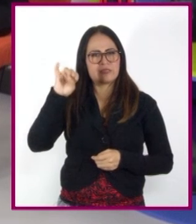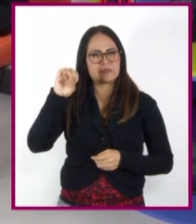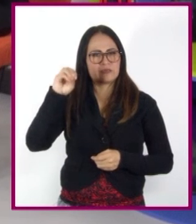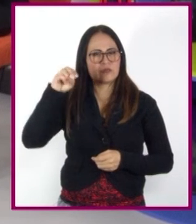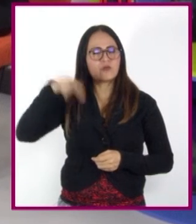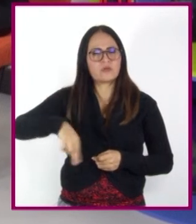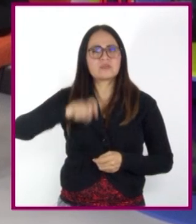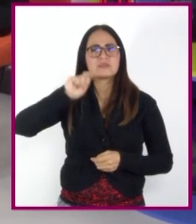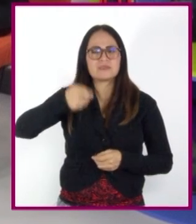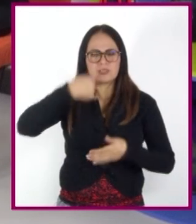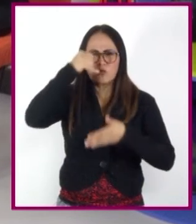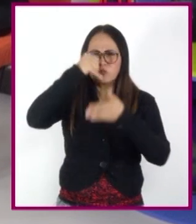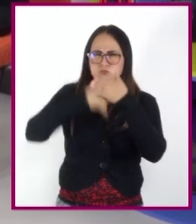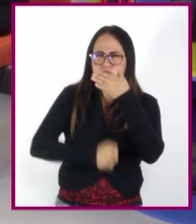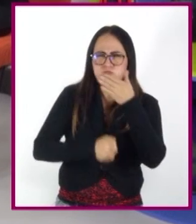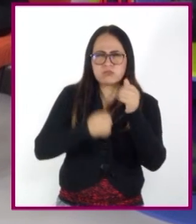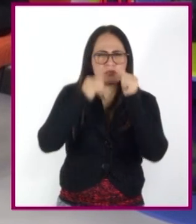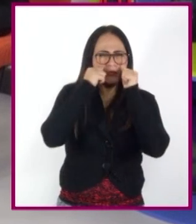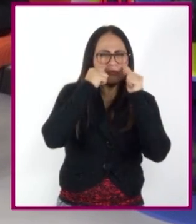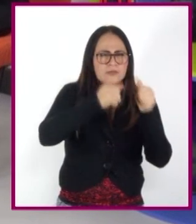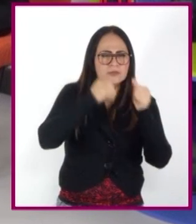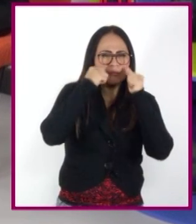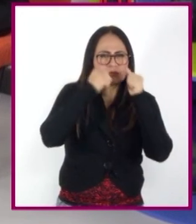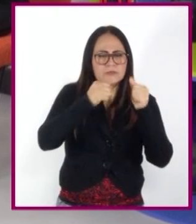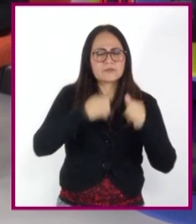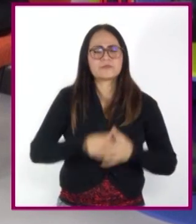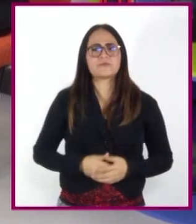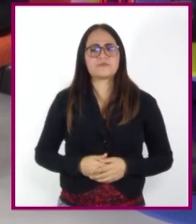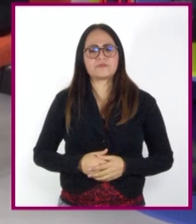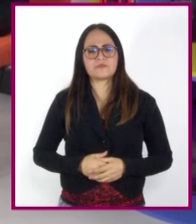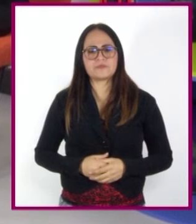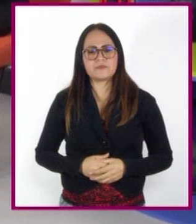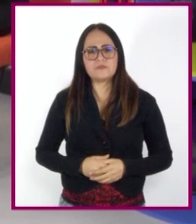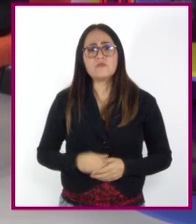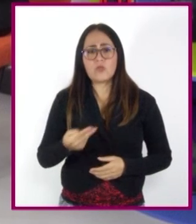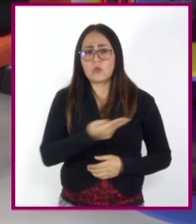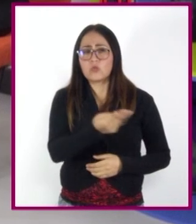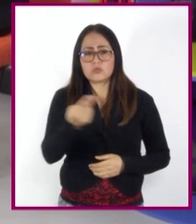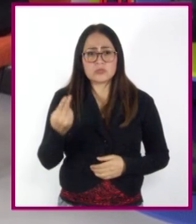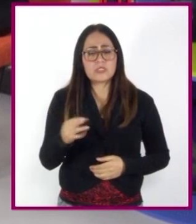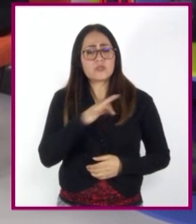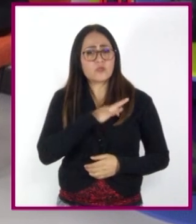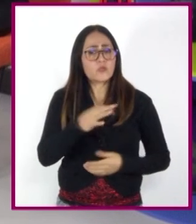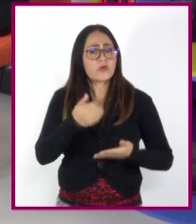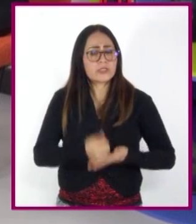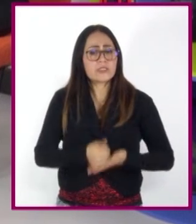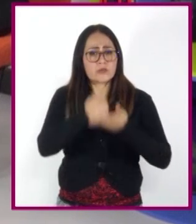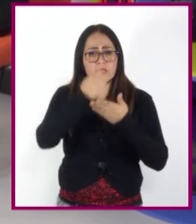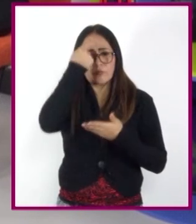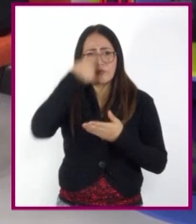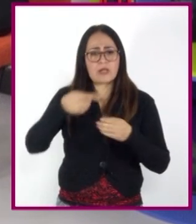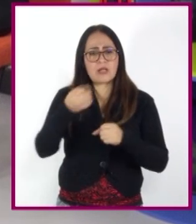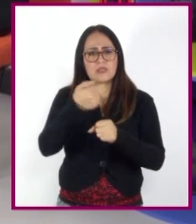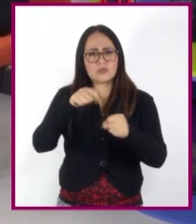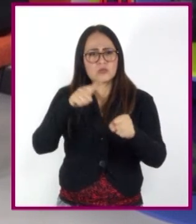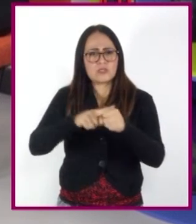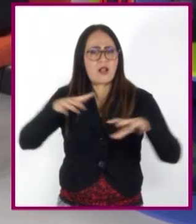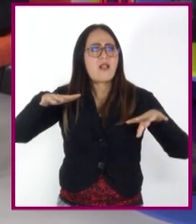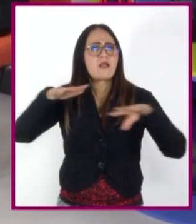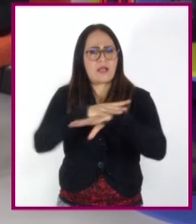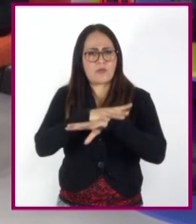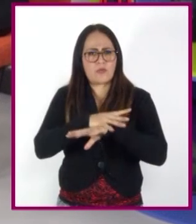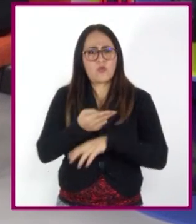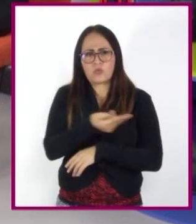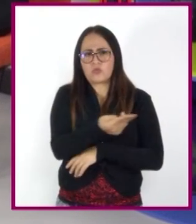otra persona está viviendo. Ustedes son una pieza clave para el cambio social. Si empiezan desde donde están,